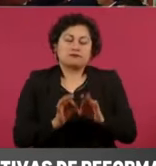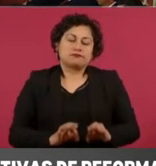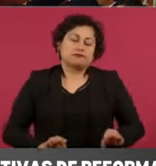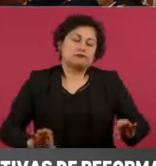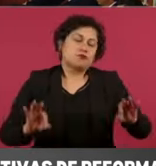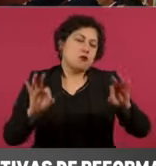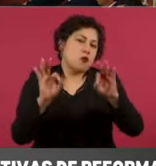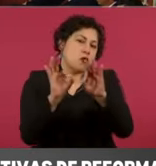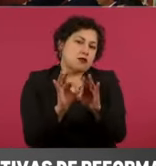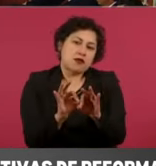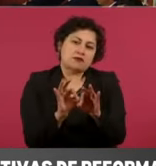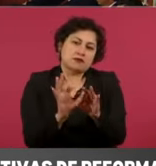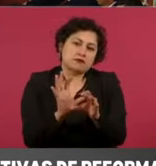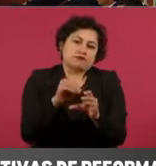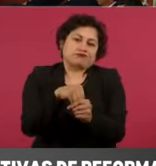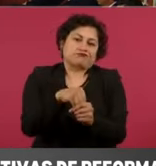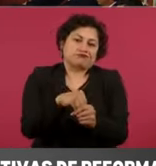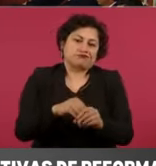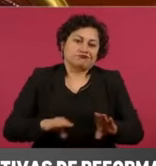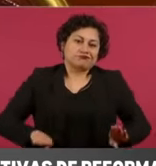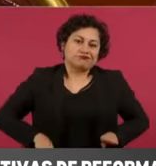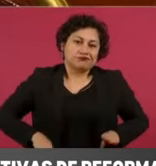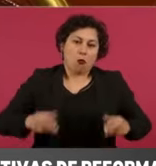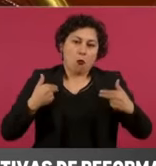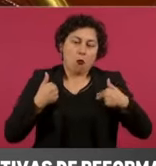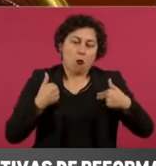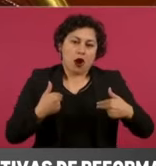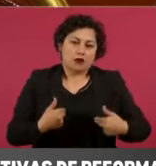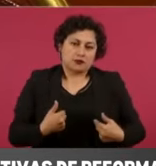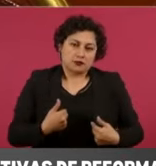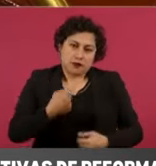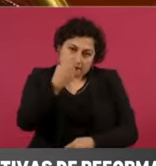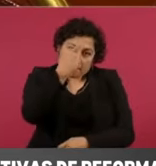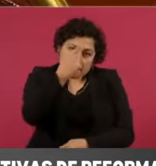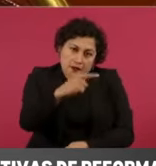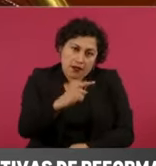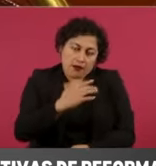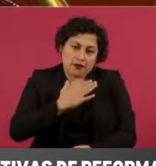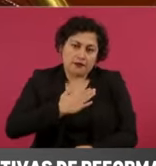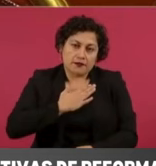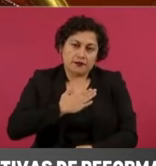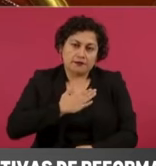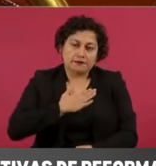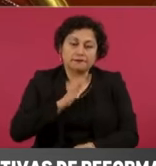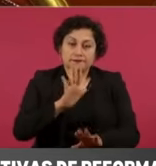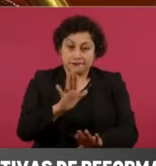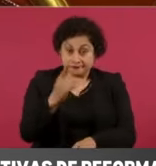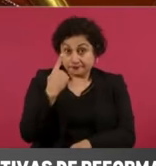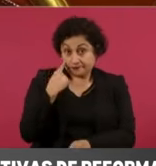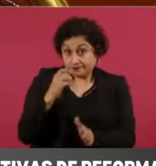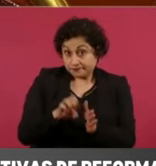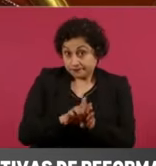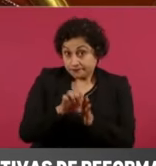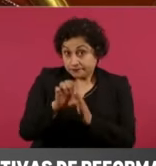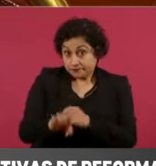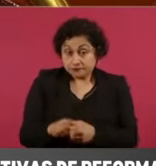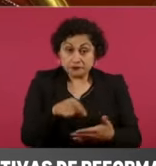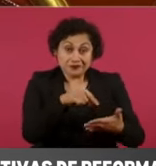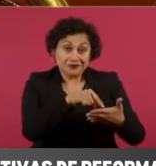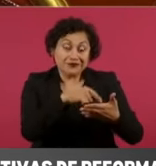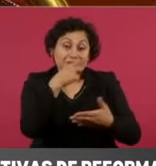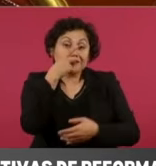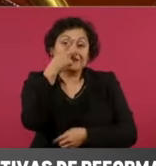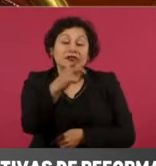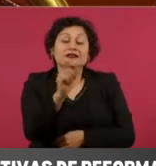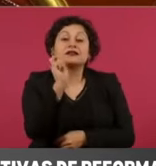trascendencia humanista. Decía, por ejemplo, Morelos, que se modere